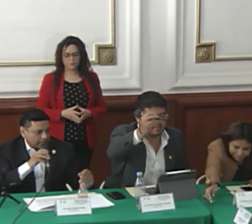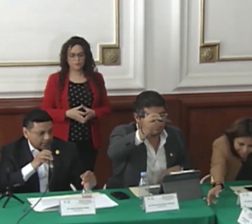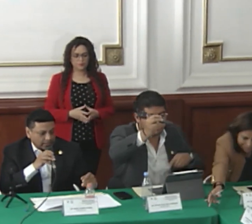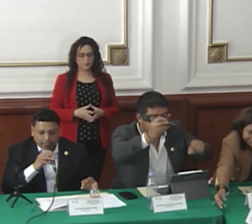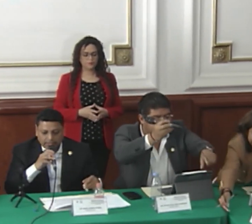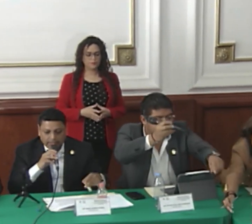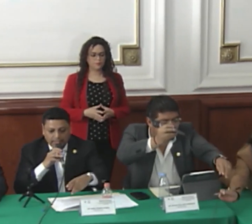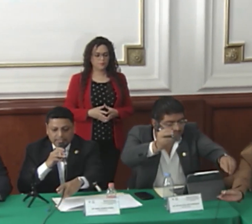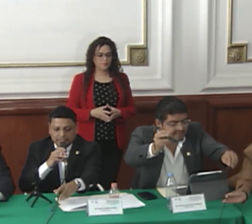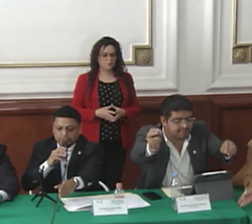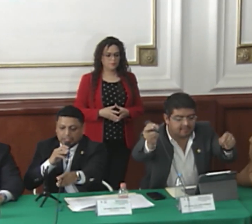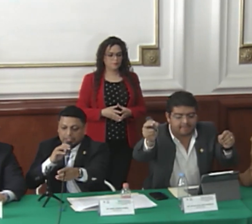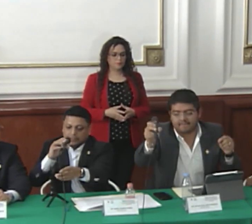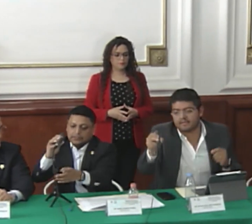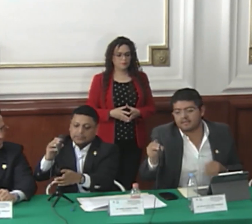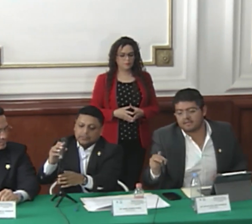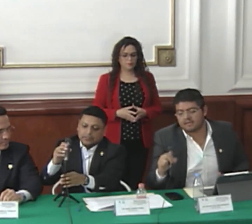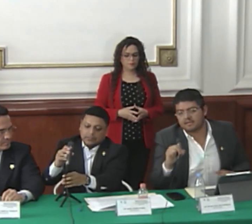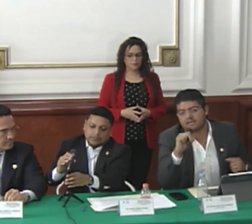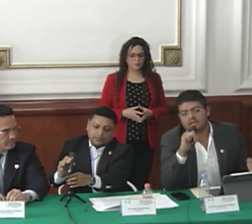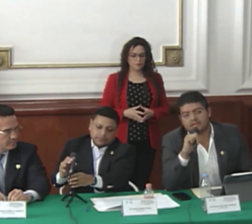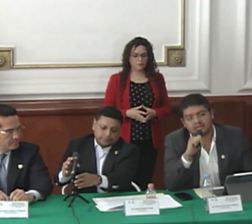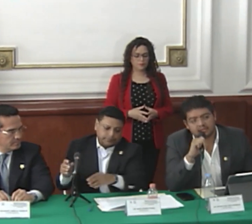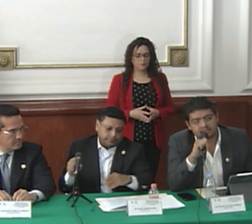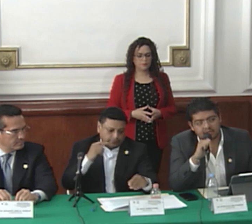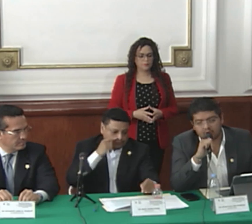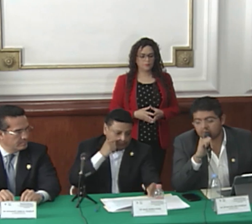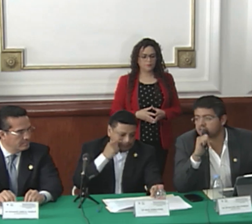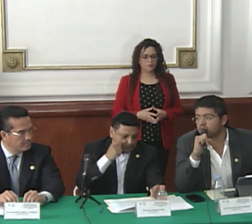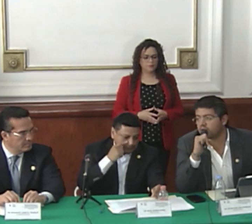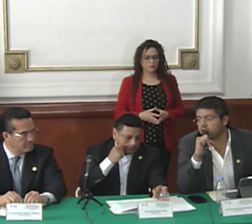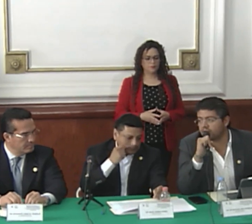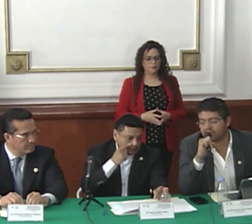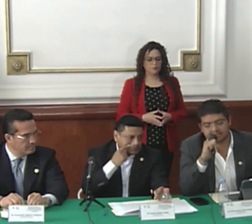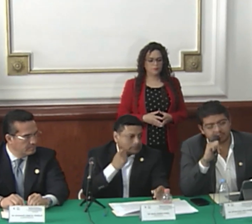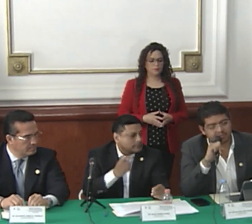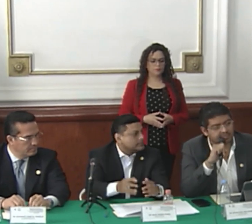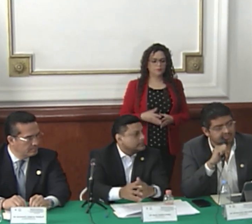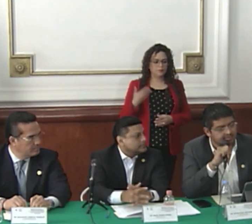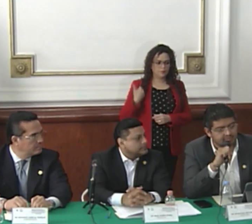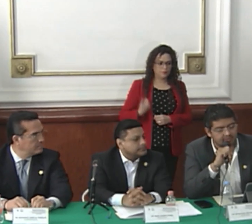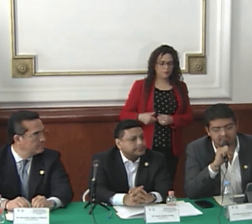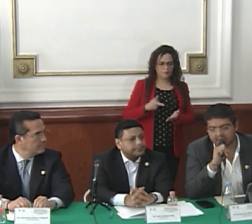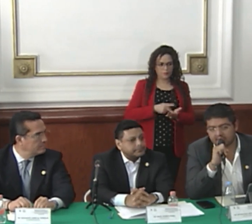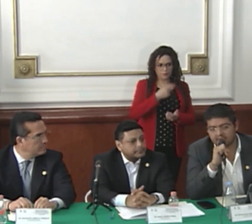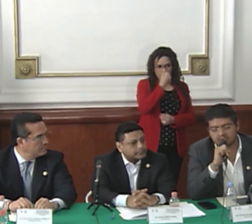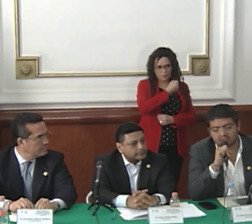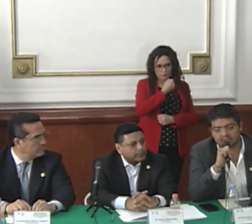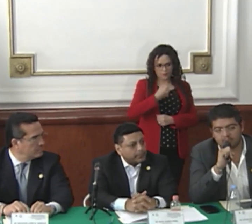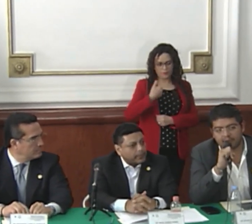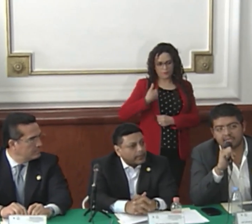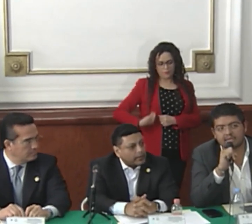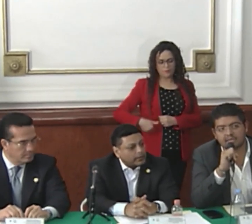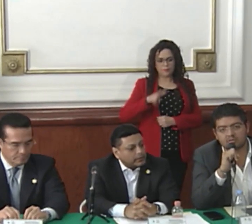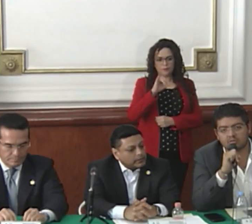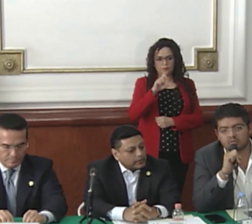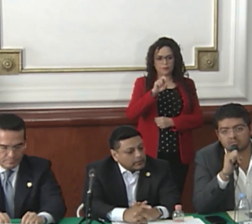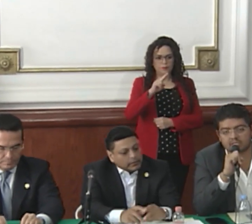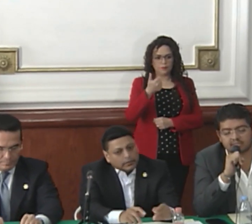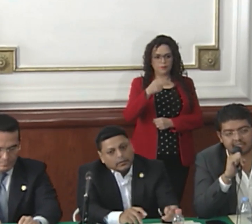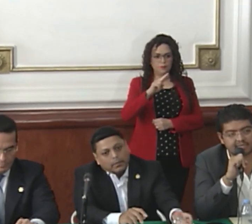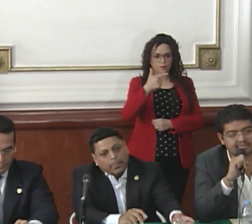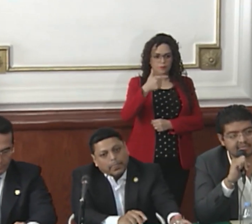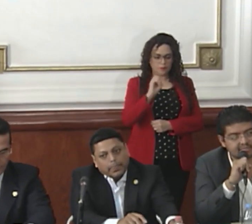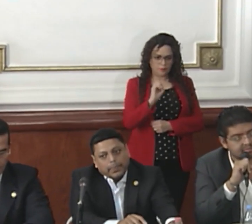adelante, adelante. Gracias, diputada. De nuevo saludando a las diputadas y diputados que aquí nos acompañan, a todos los